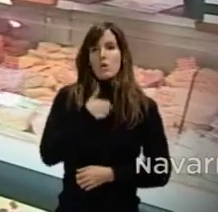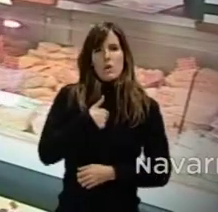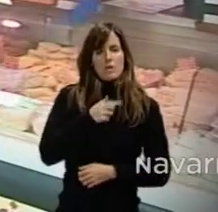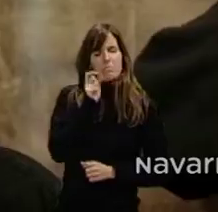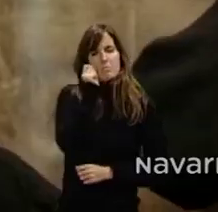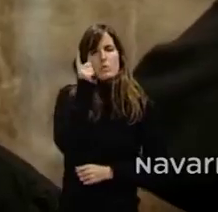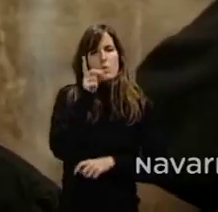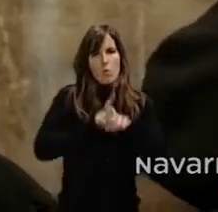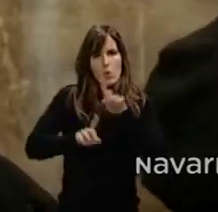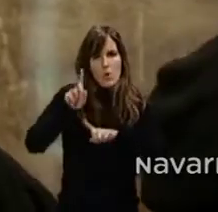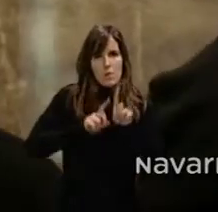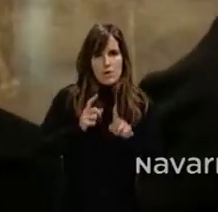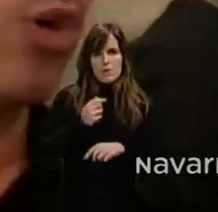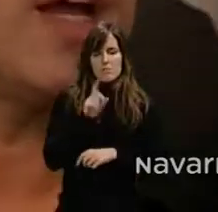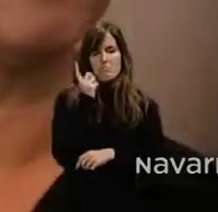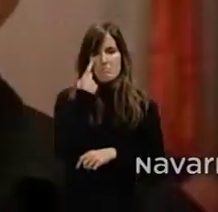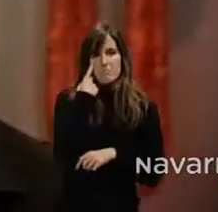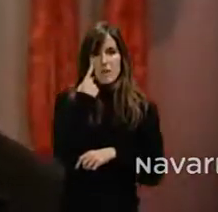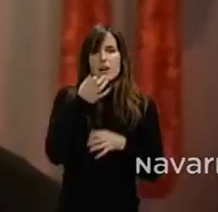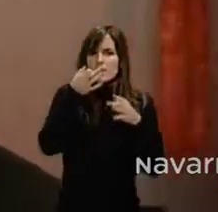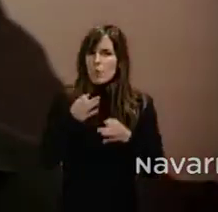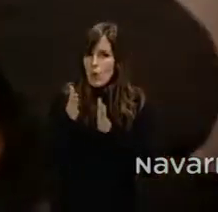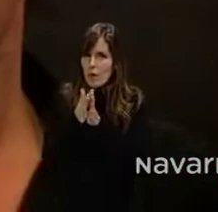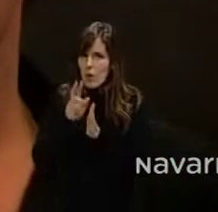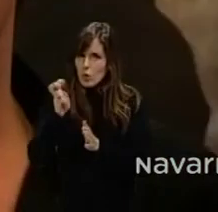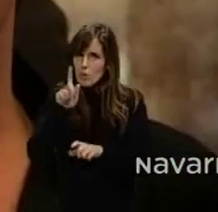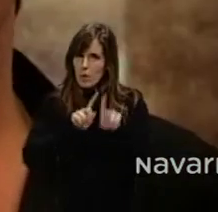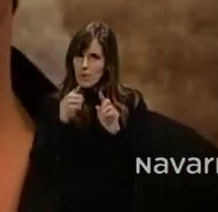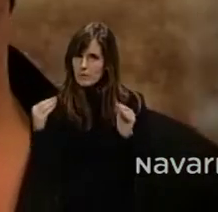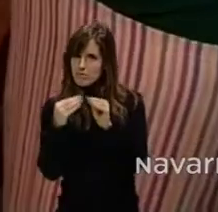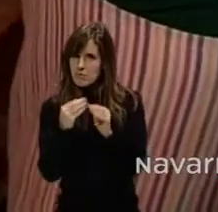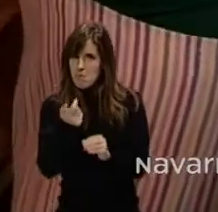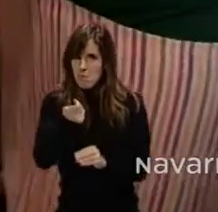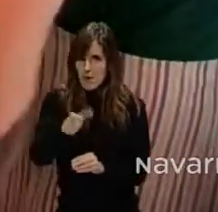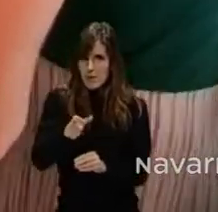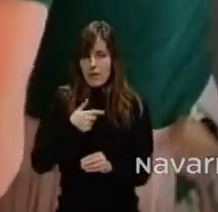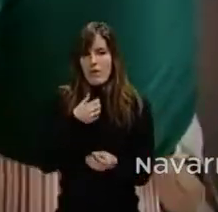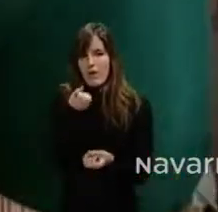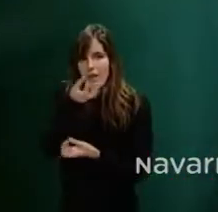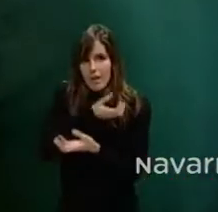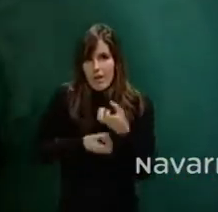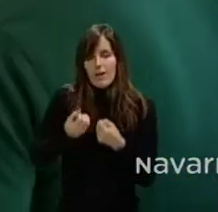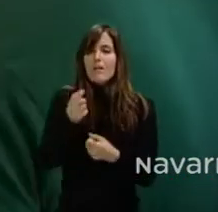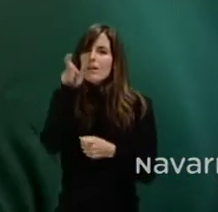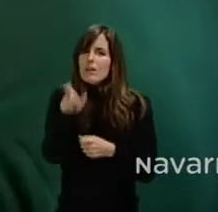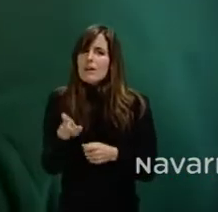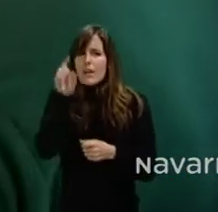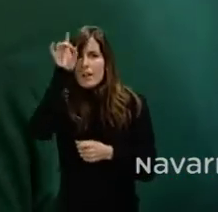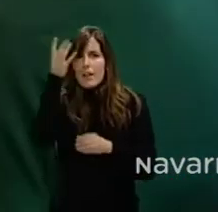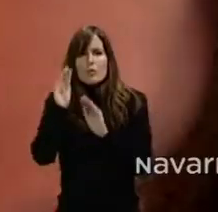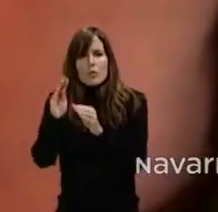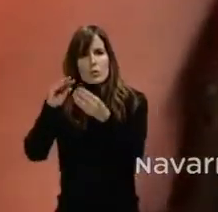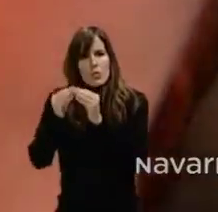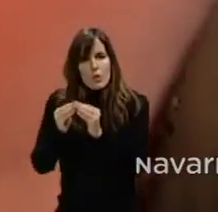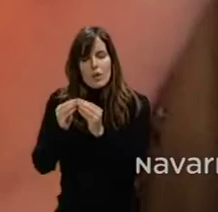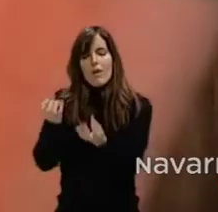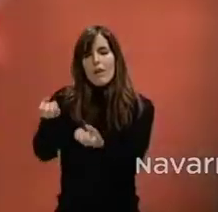aquí en el negocio se le generan casi siempre a todos los profesionales como yo hay gente que aplica unas soluciones hay gente que aplica otras